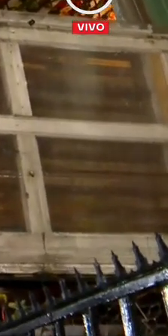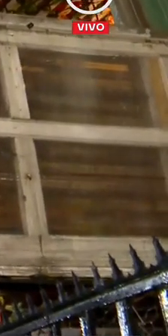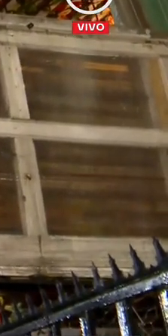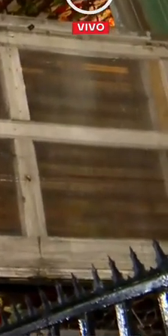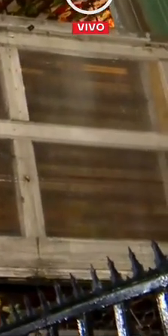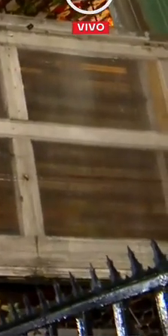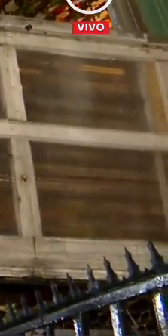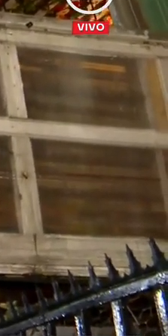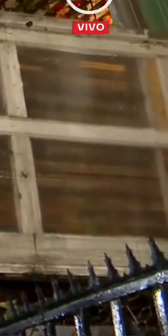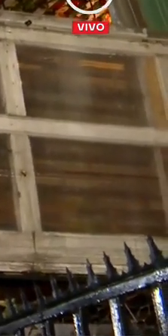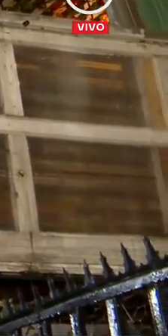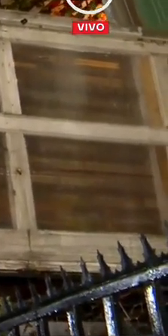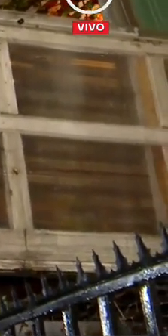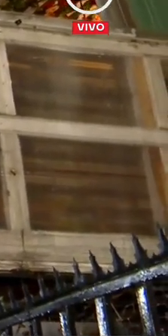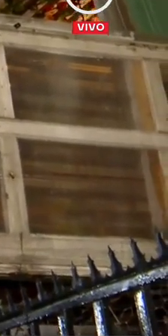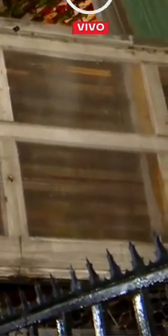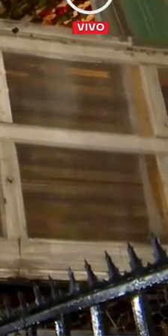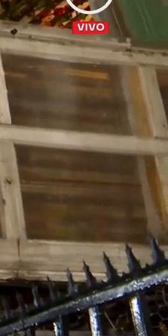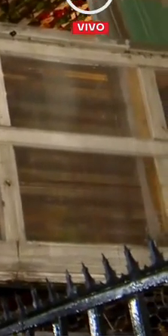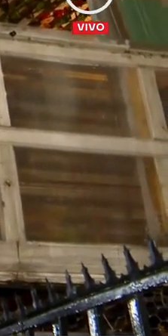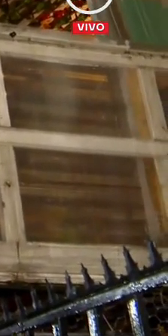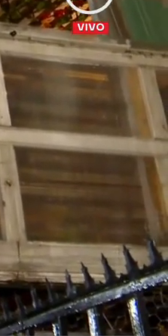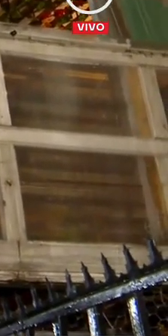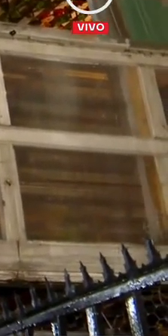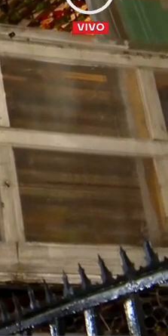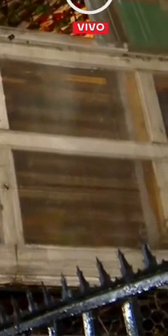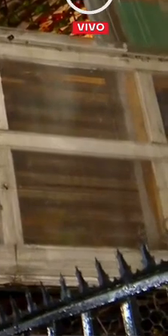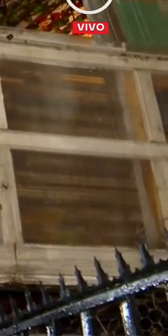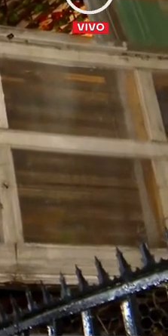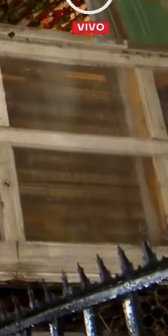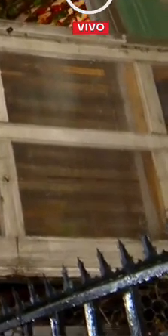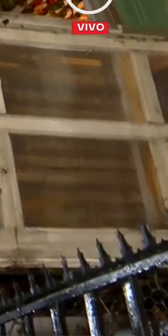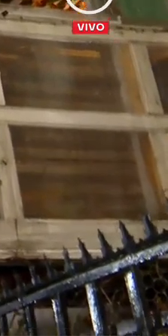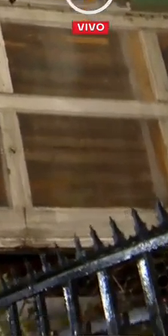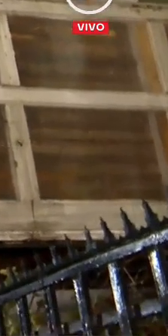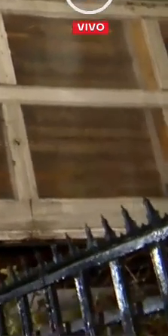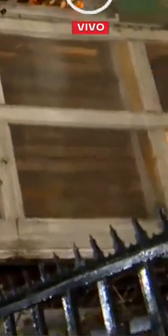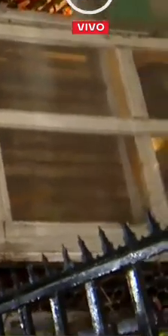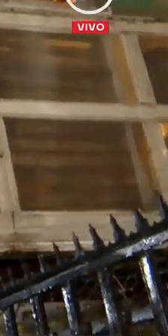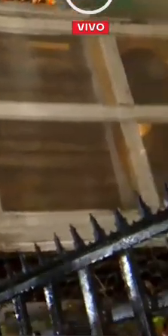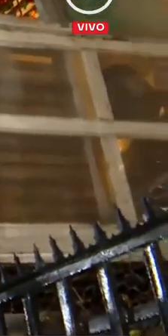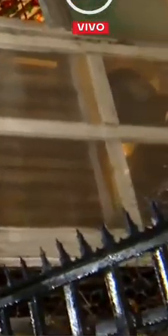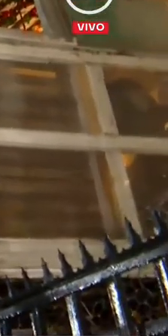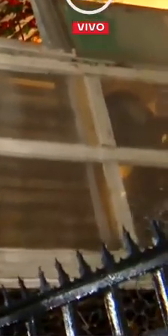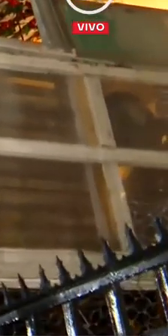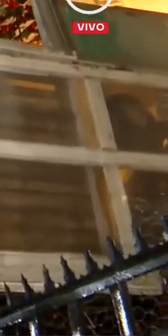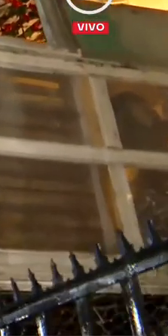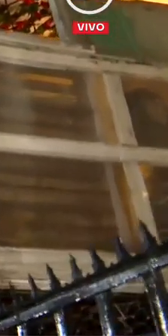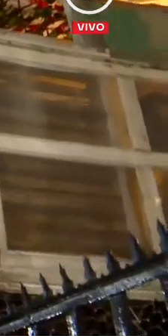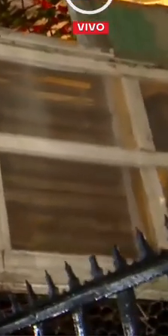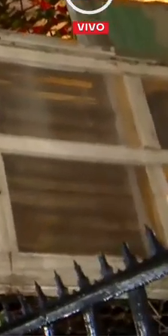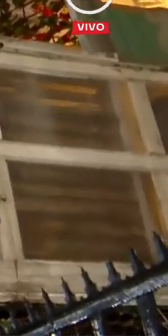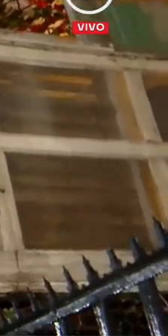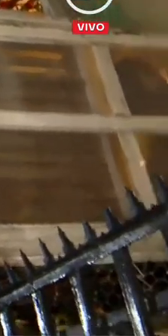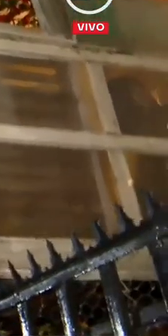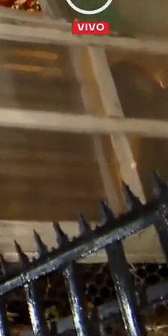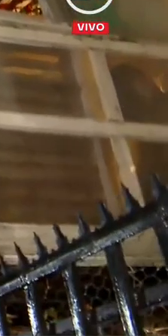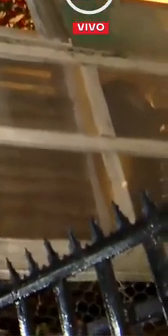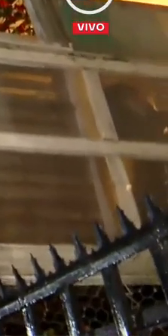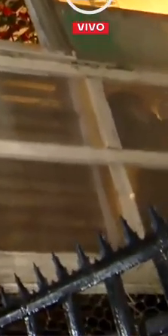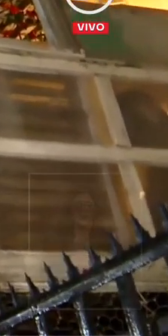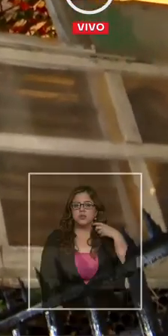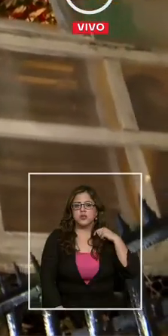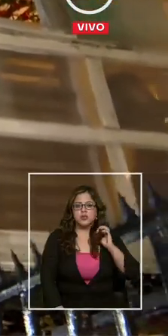de familia no, solo? Primero quiero ver el agua aquí adentro porque tengo 7 metros, tengo 3 metros más arriba, mira. ¿Ya? Y tengo segundo. ¿Por qué no baja un segundo? Baja un